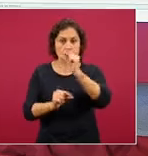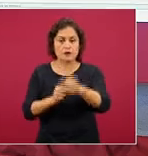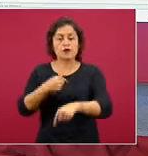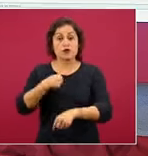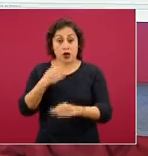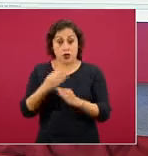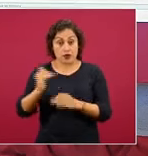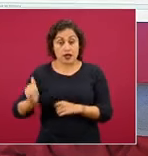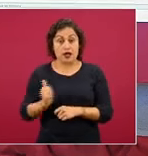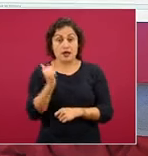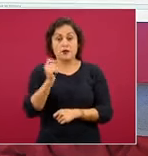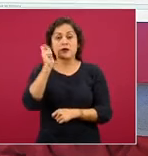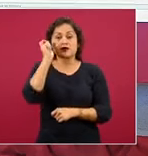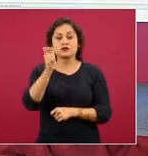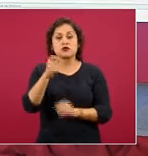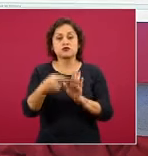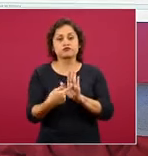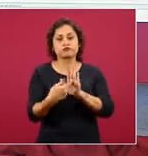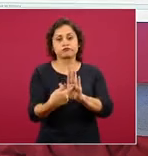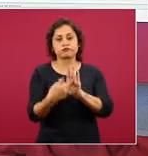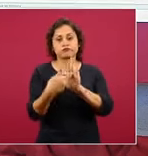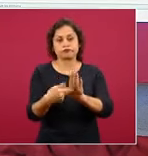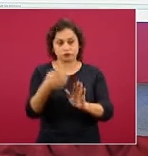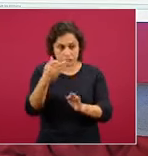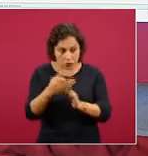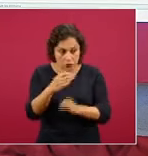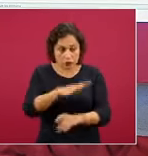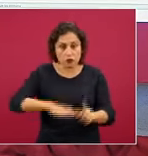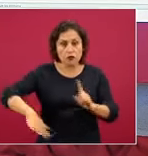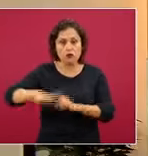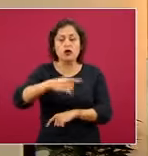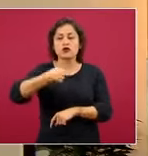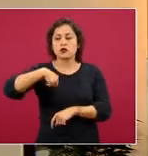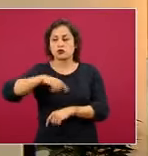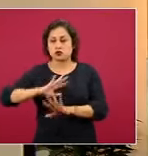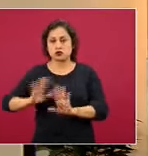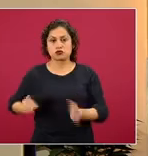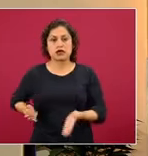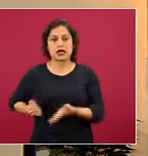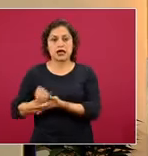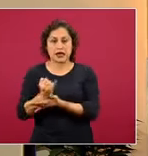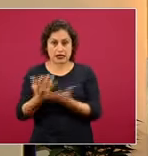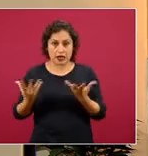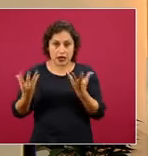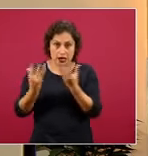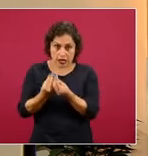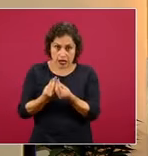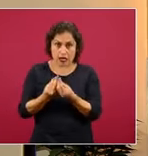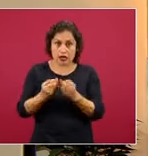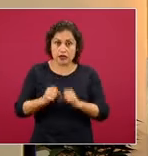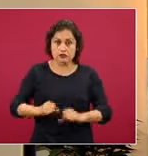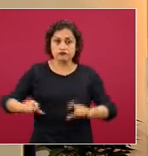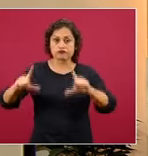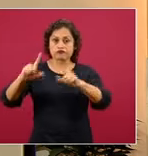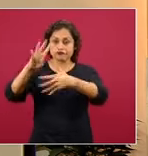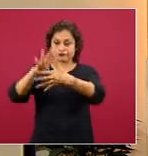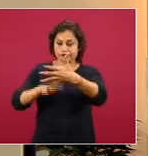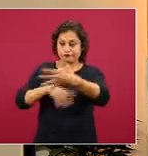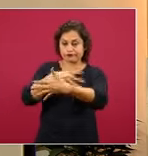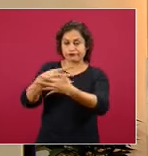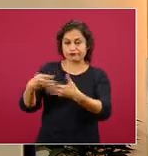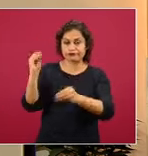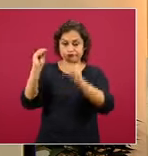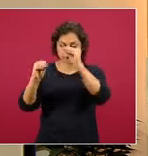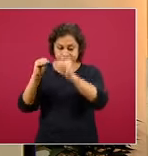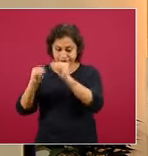este ejercicio de transparencia se ha decidido y ya se tiene una base que junto con el boletín es una base de datos pública para